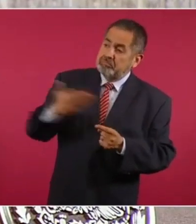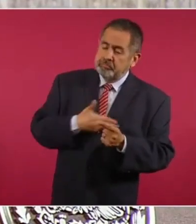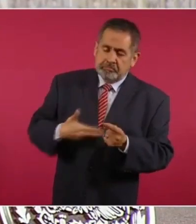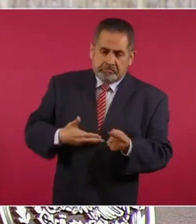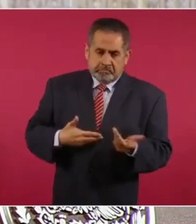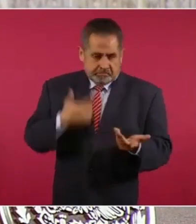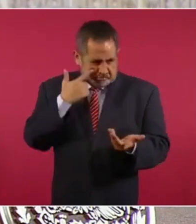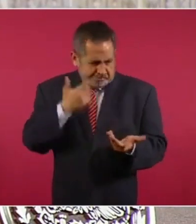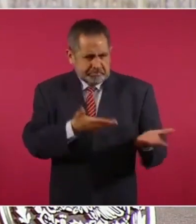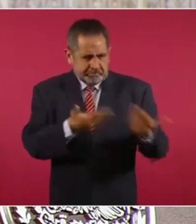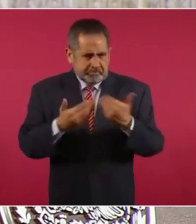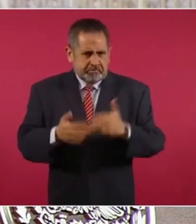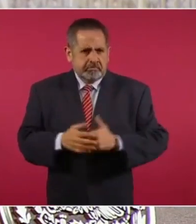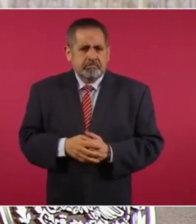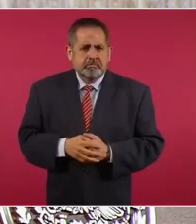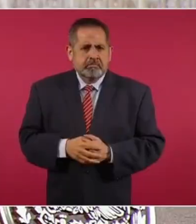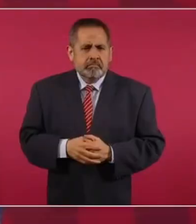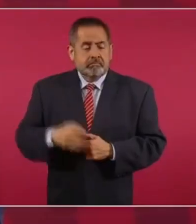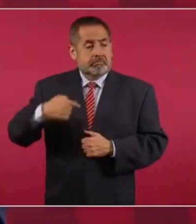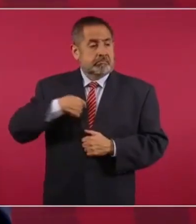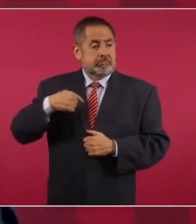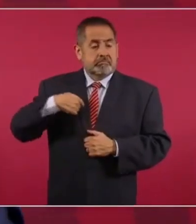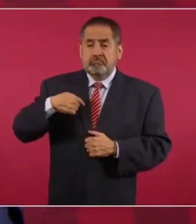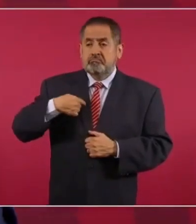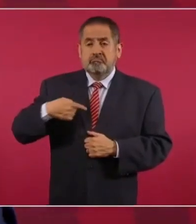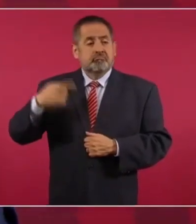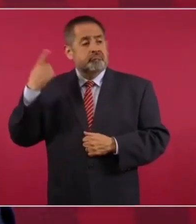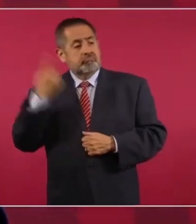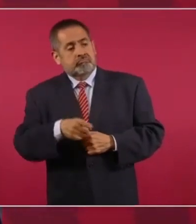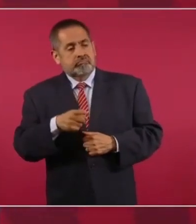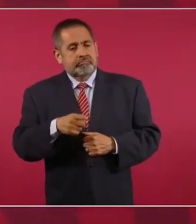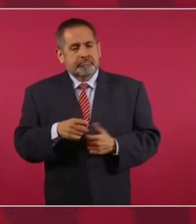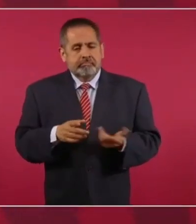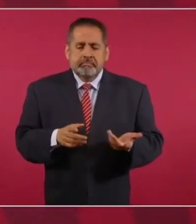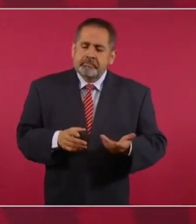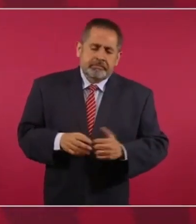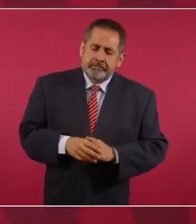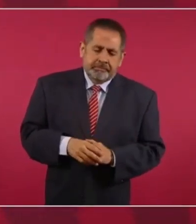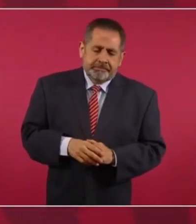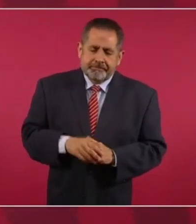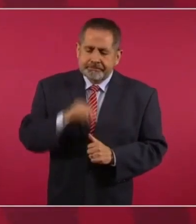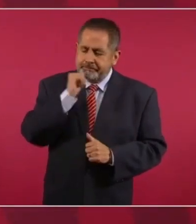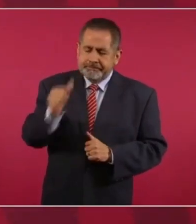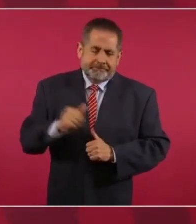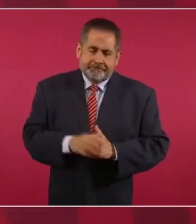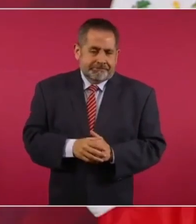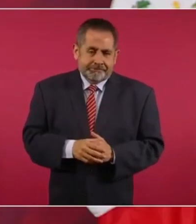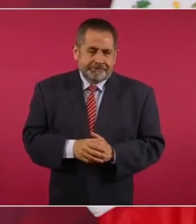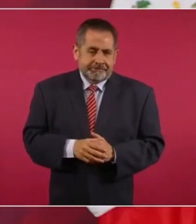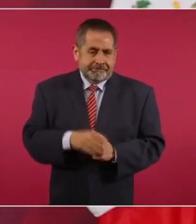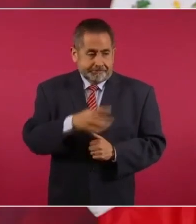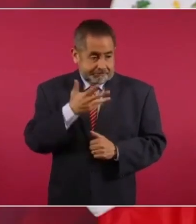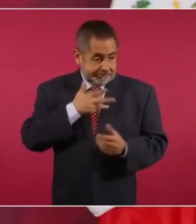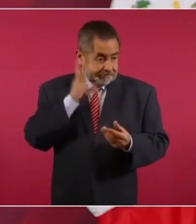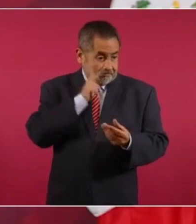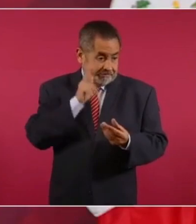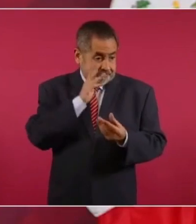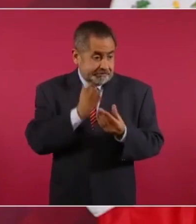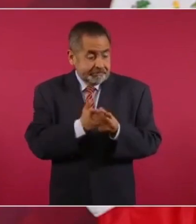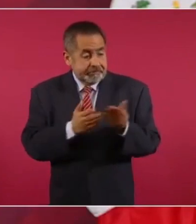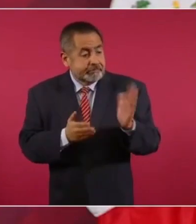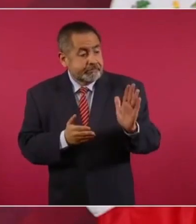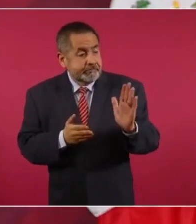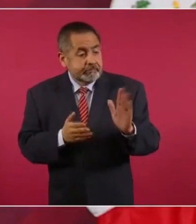¿sí?, de que fue por una indicación del gobierno,